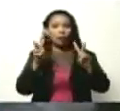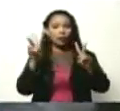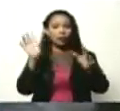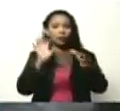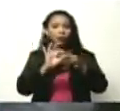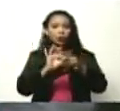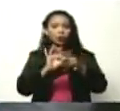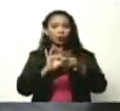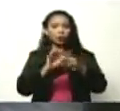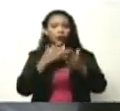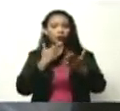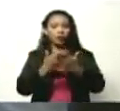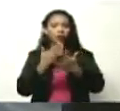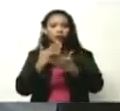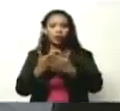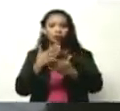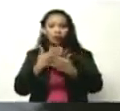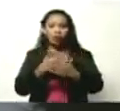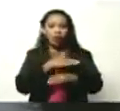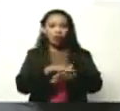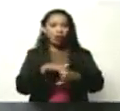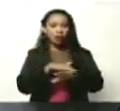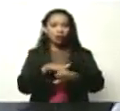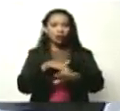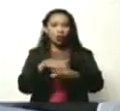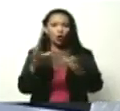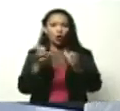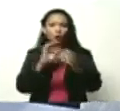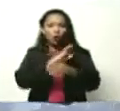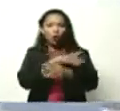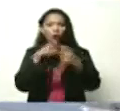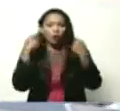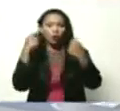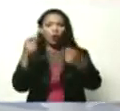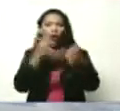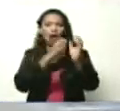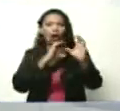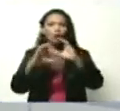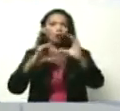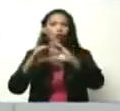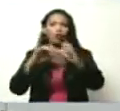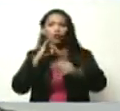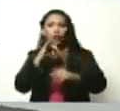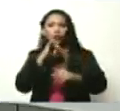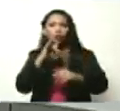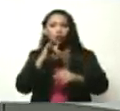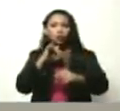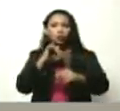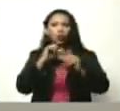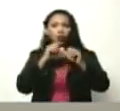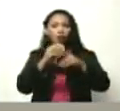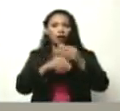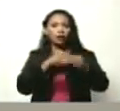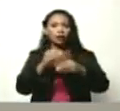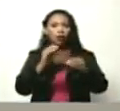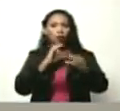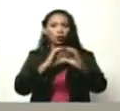nos une. Muchísimas gracias al ministro del Poder Popular para la Comunicación e Información. Sigue ofreciendo declaraciones a los